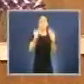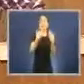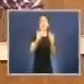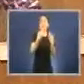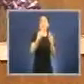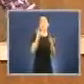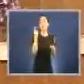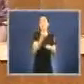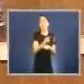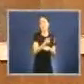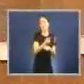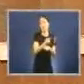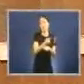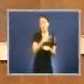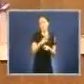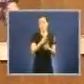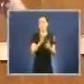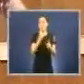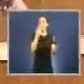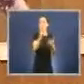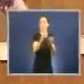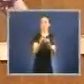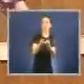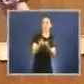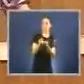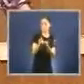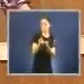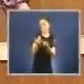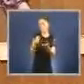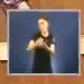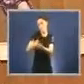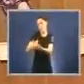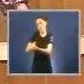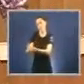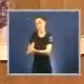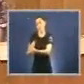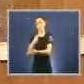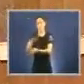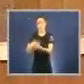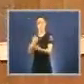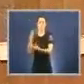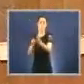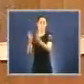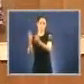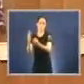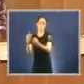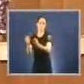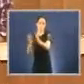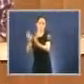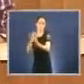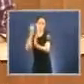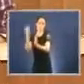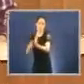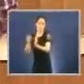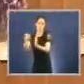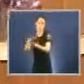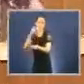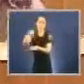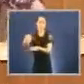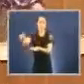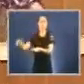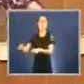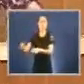unha bonificación de ata o 90% da cota íntegra do imposto a favor daqueles suxeitos pasivos que acrediten unha situación económica